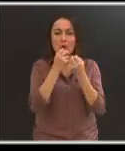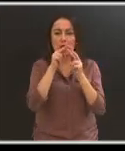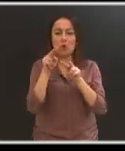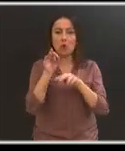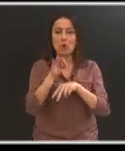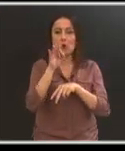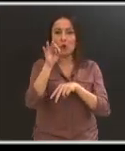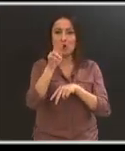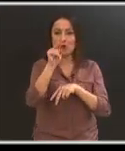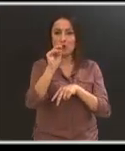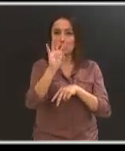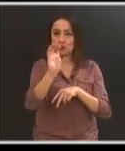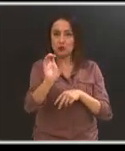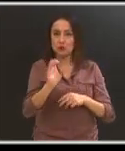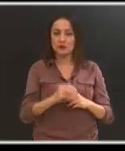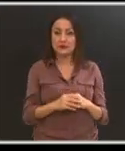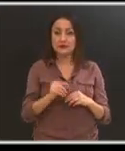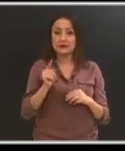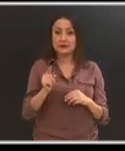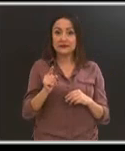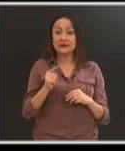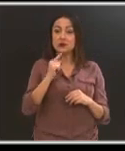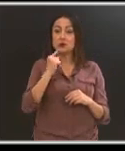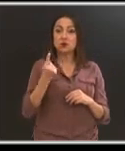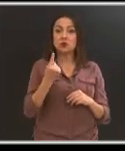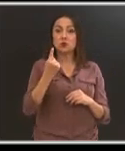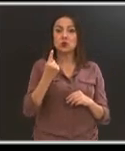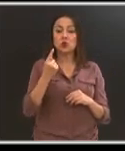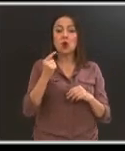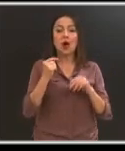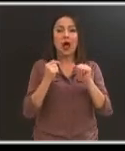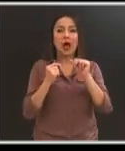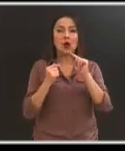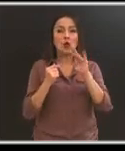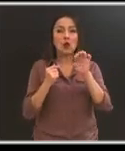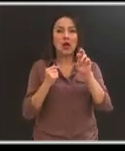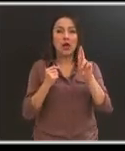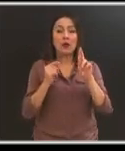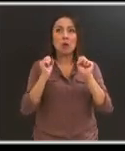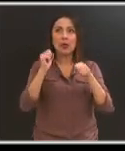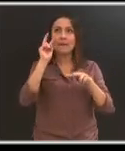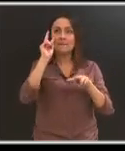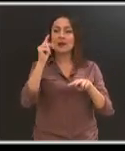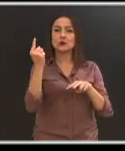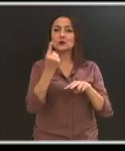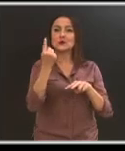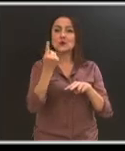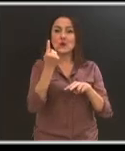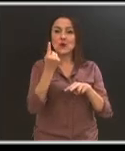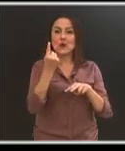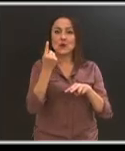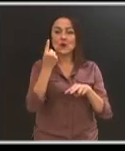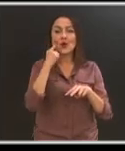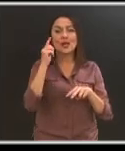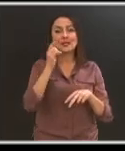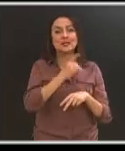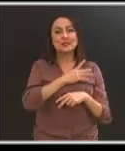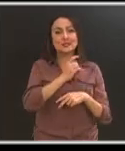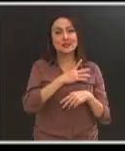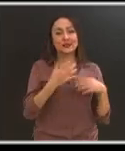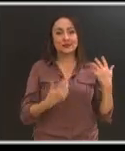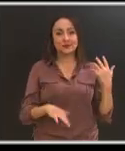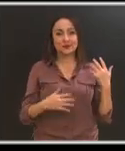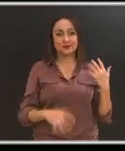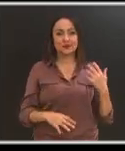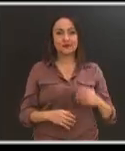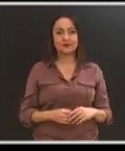próximo 2 de octubre y este será uno anular, que será visible únicamente en Chile y Argentina.